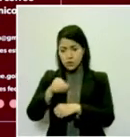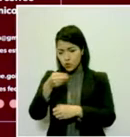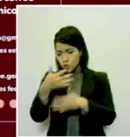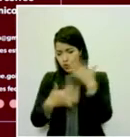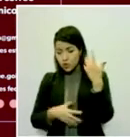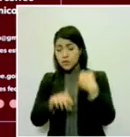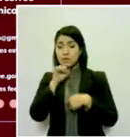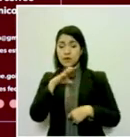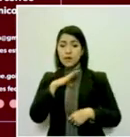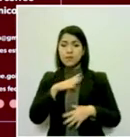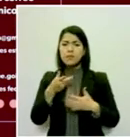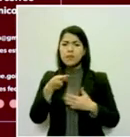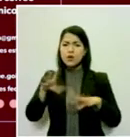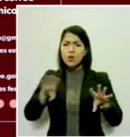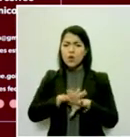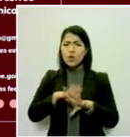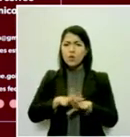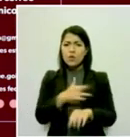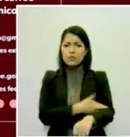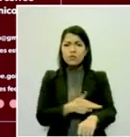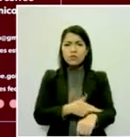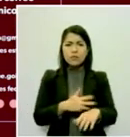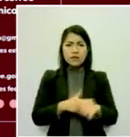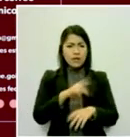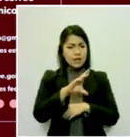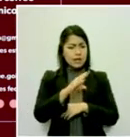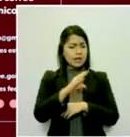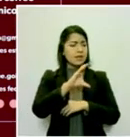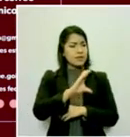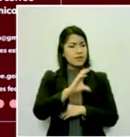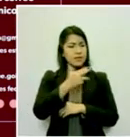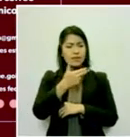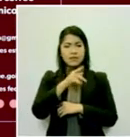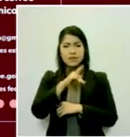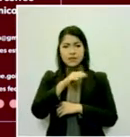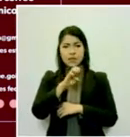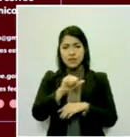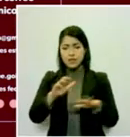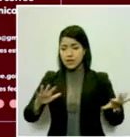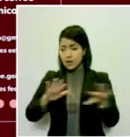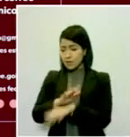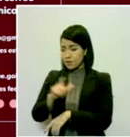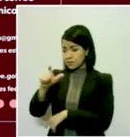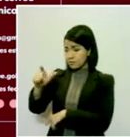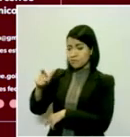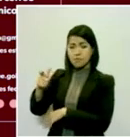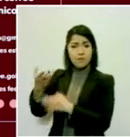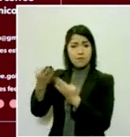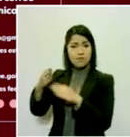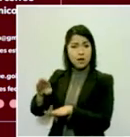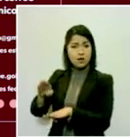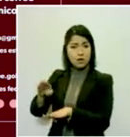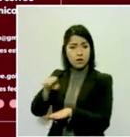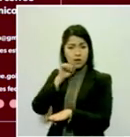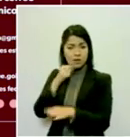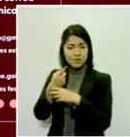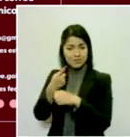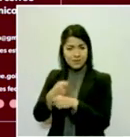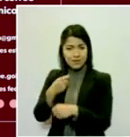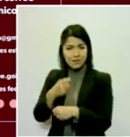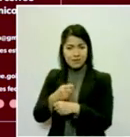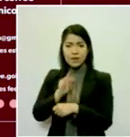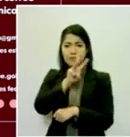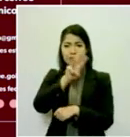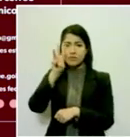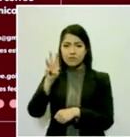de cheque a tarjeta? Son cuatro pasos muy sencillos. Hay una liga, el primer paso es descargar en la liga